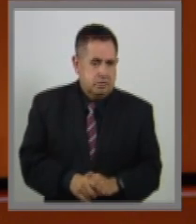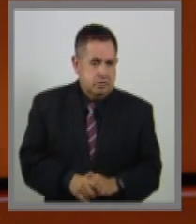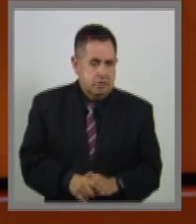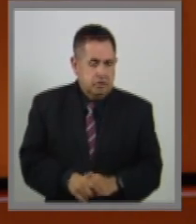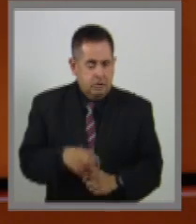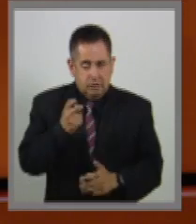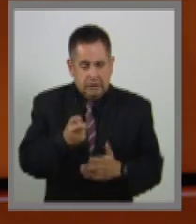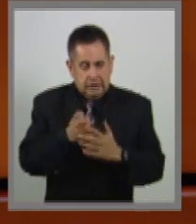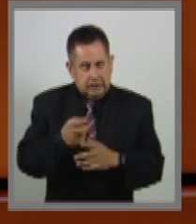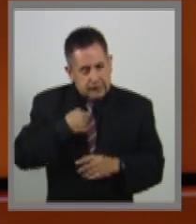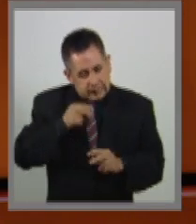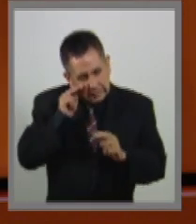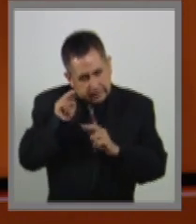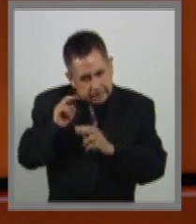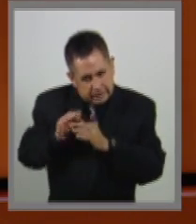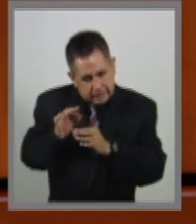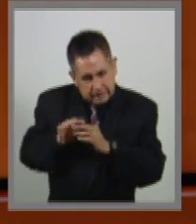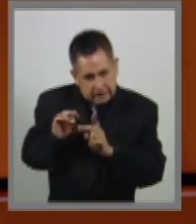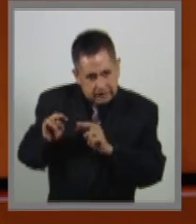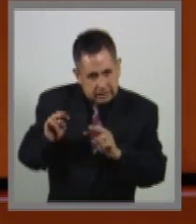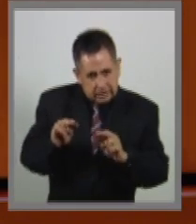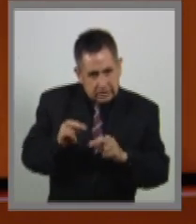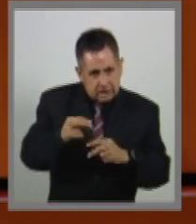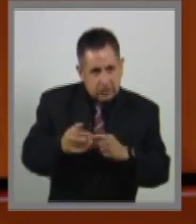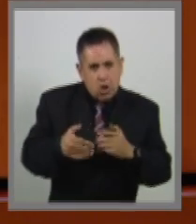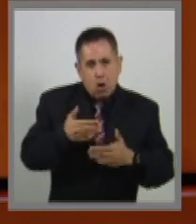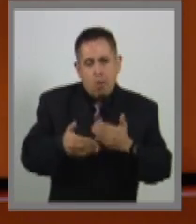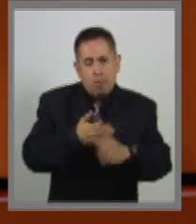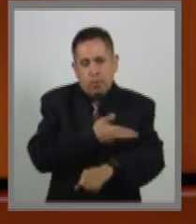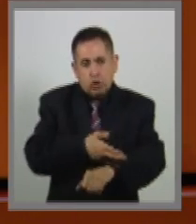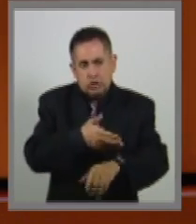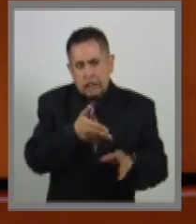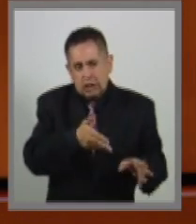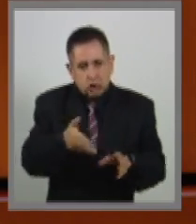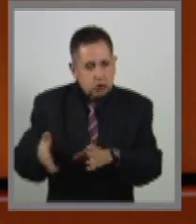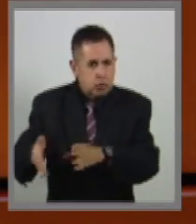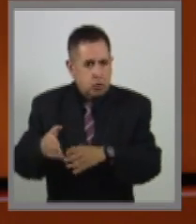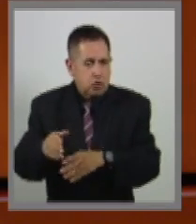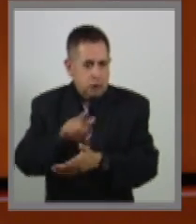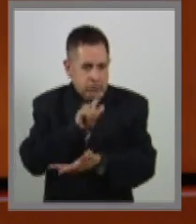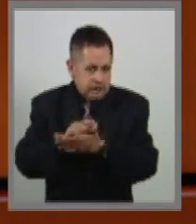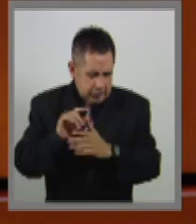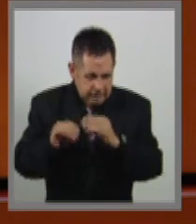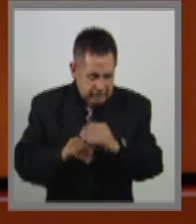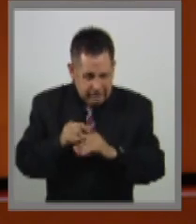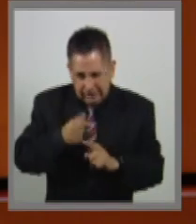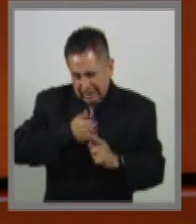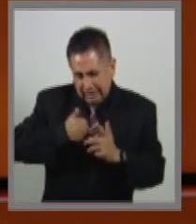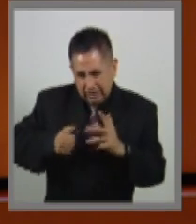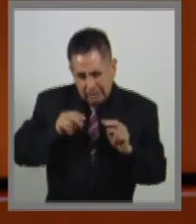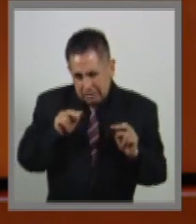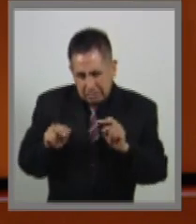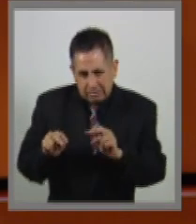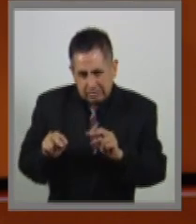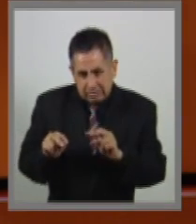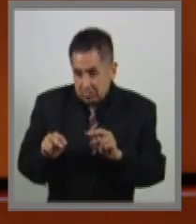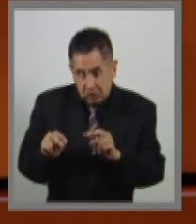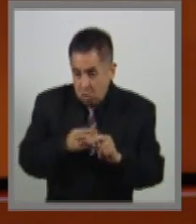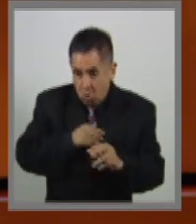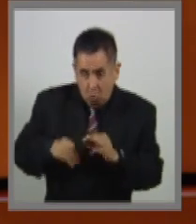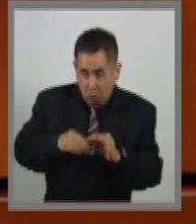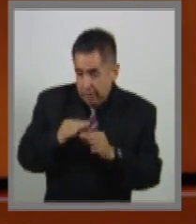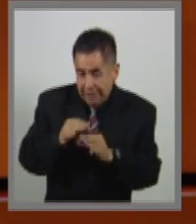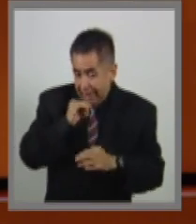Porque he seguido el proceso legislativo en todas y cada una de ellas. Y cuando este no se ha